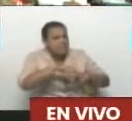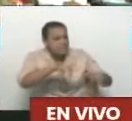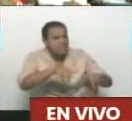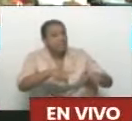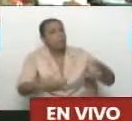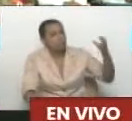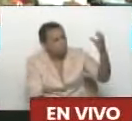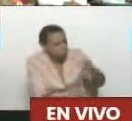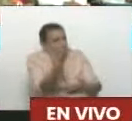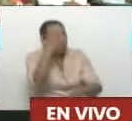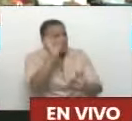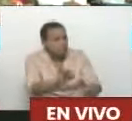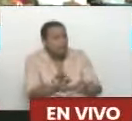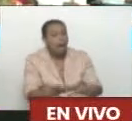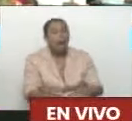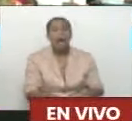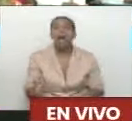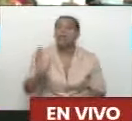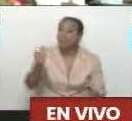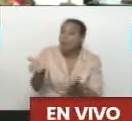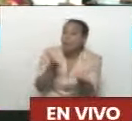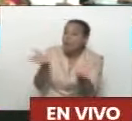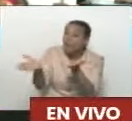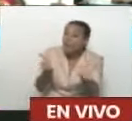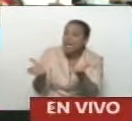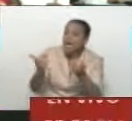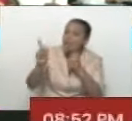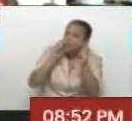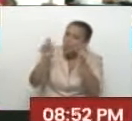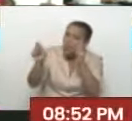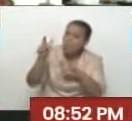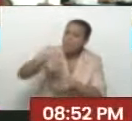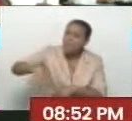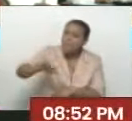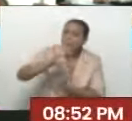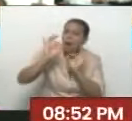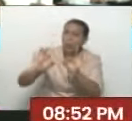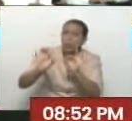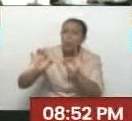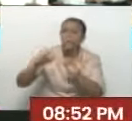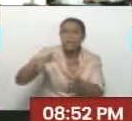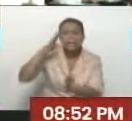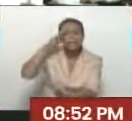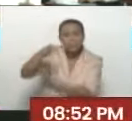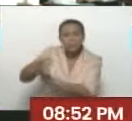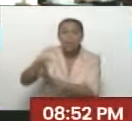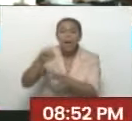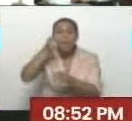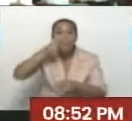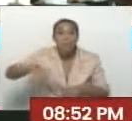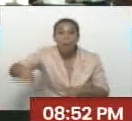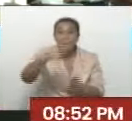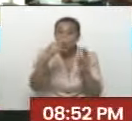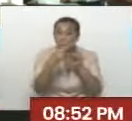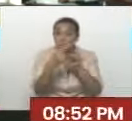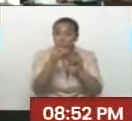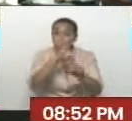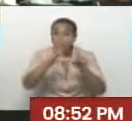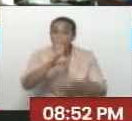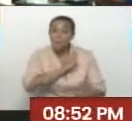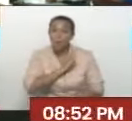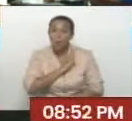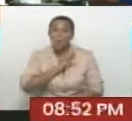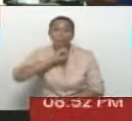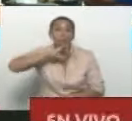que es tan interesante. También ofrecer al turismo directamente, que vaya directamente a los pueblos a conocer la cultura de los